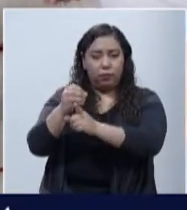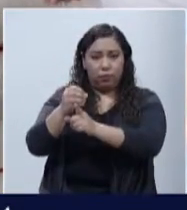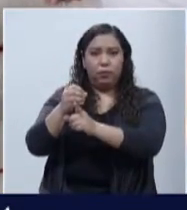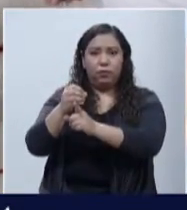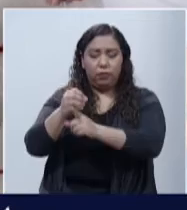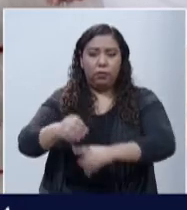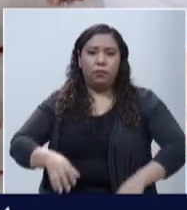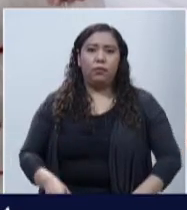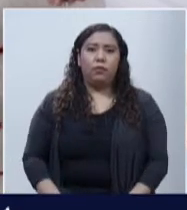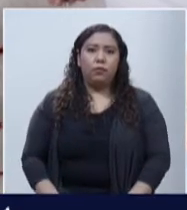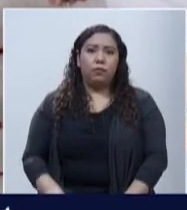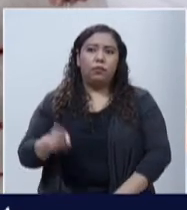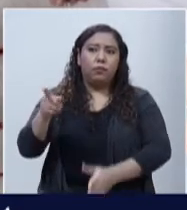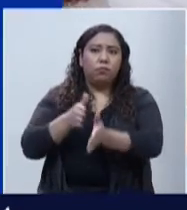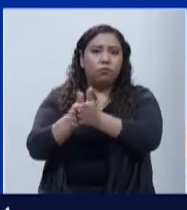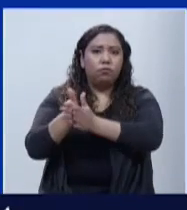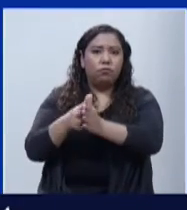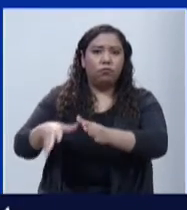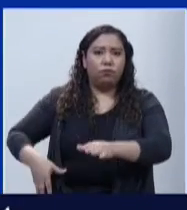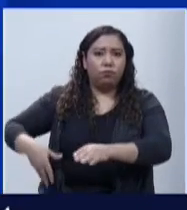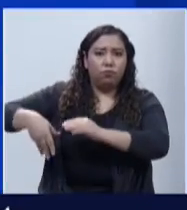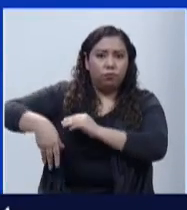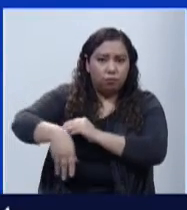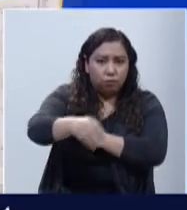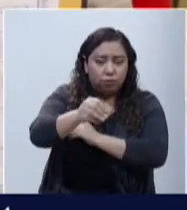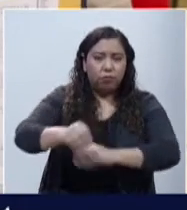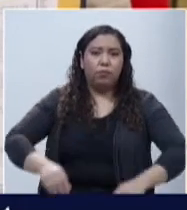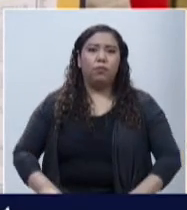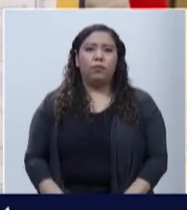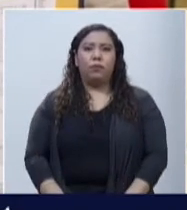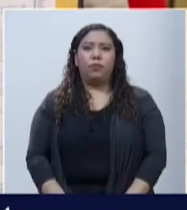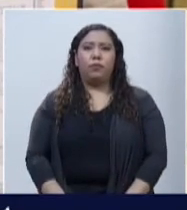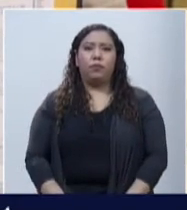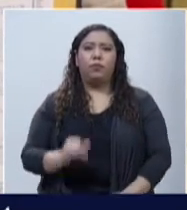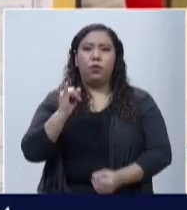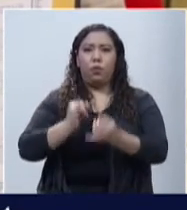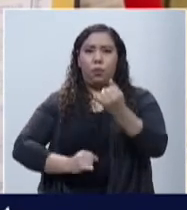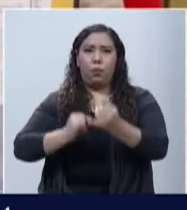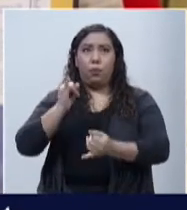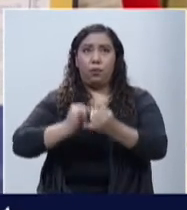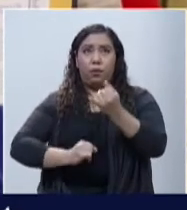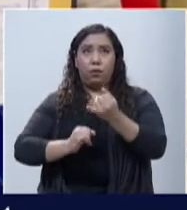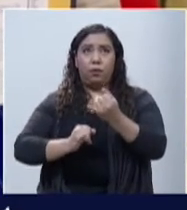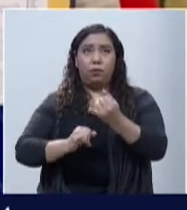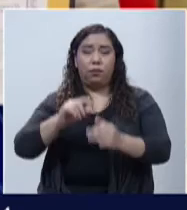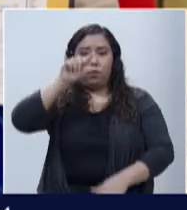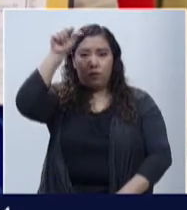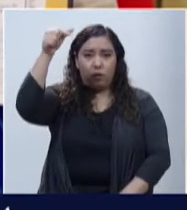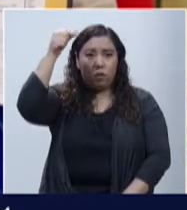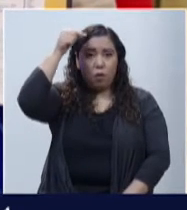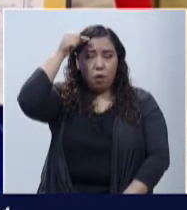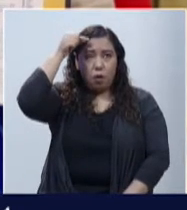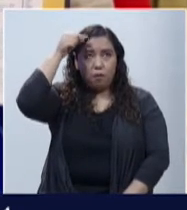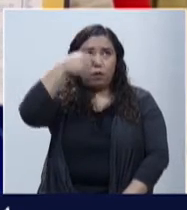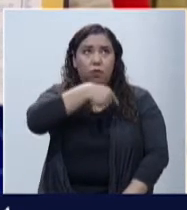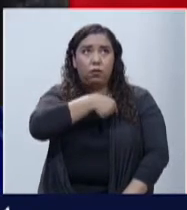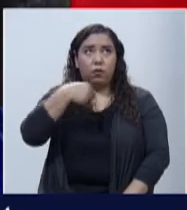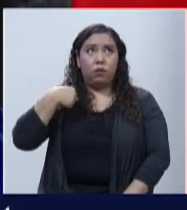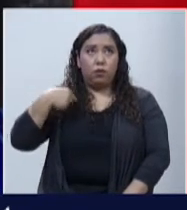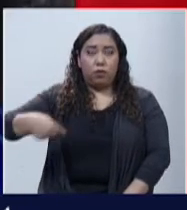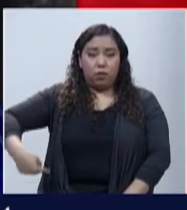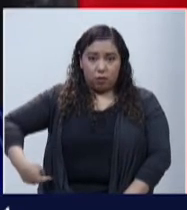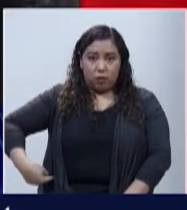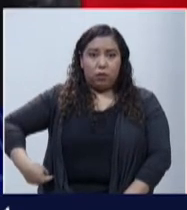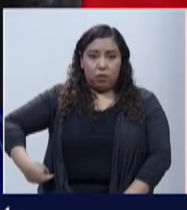el agro del departamento para finalizar representantes del gobierno de la república de china taiwán